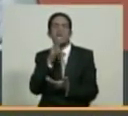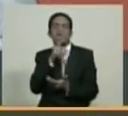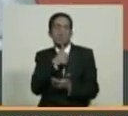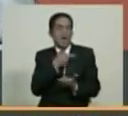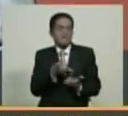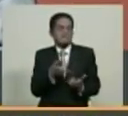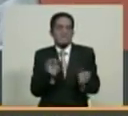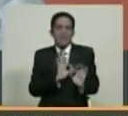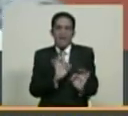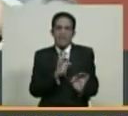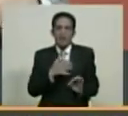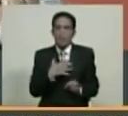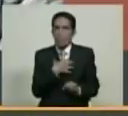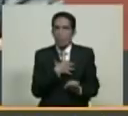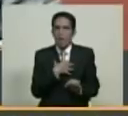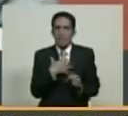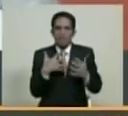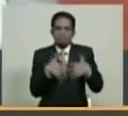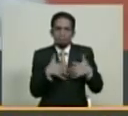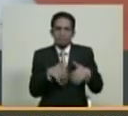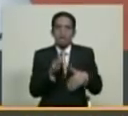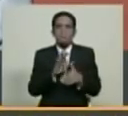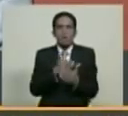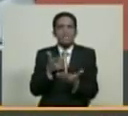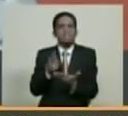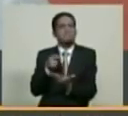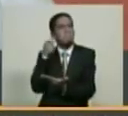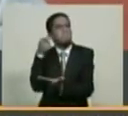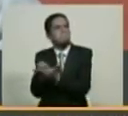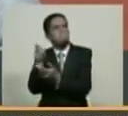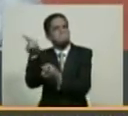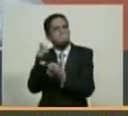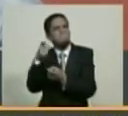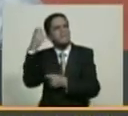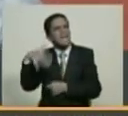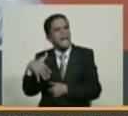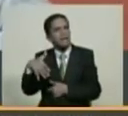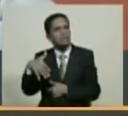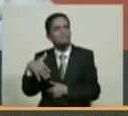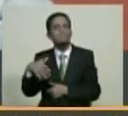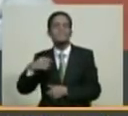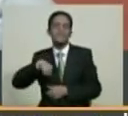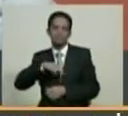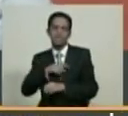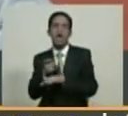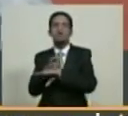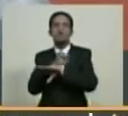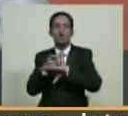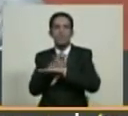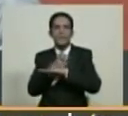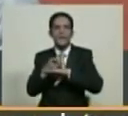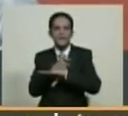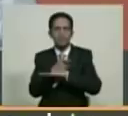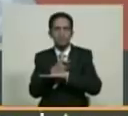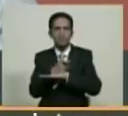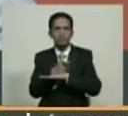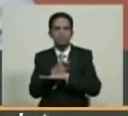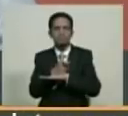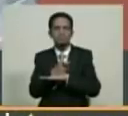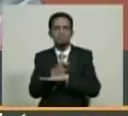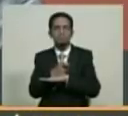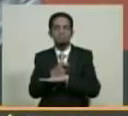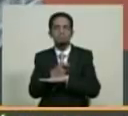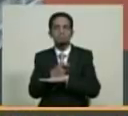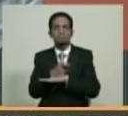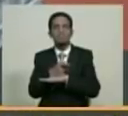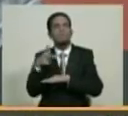prima, porque los aranceles son muy caros, porque los impuestos son muy caros. No. Nosotros, el Estado venezolano, la revolución liberó absolutamente